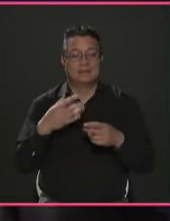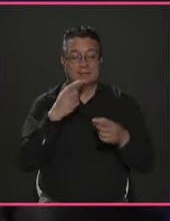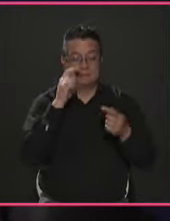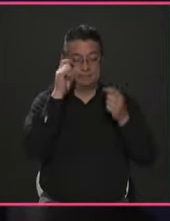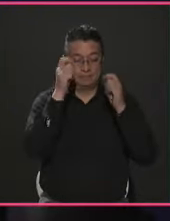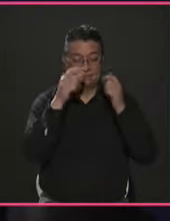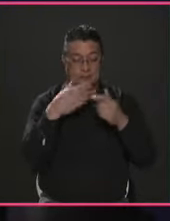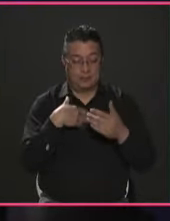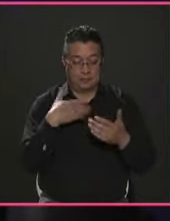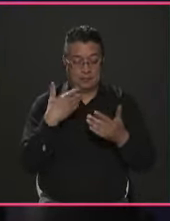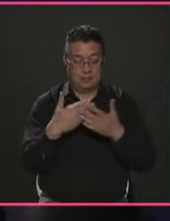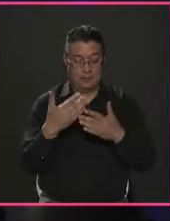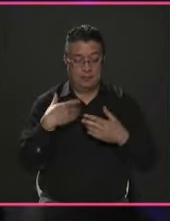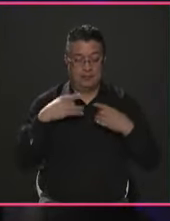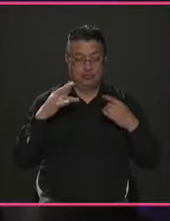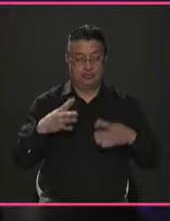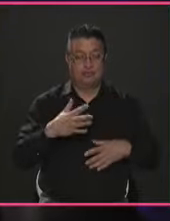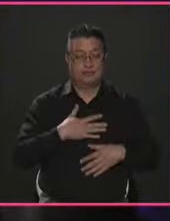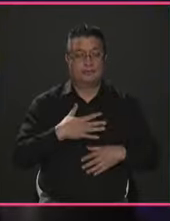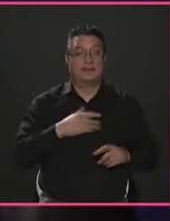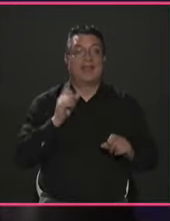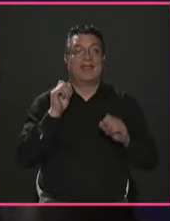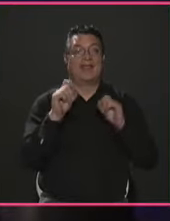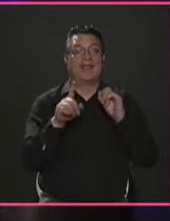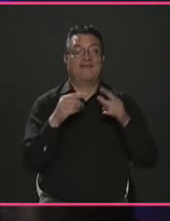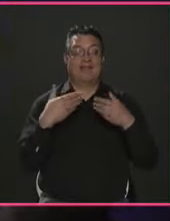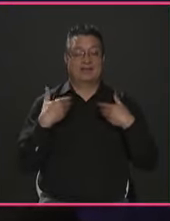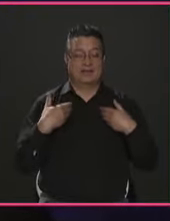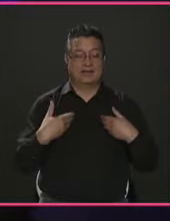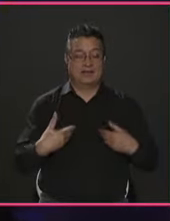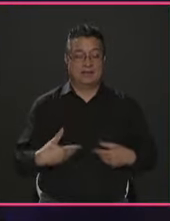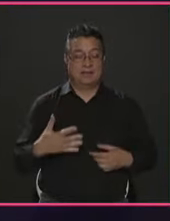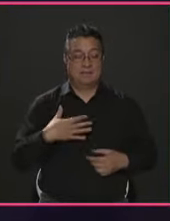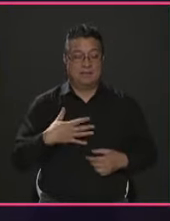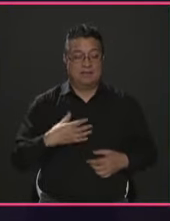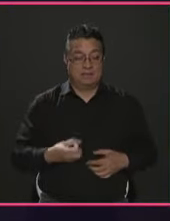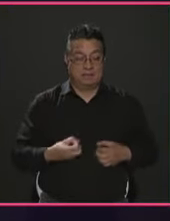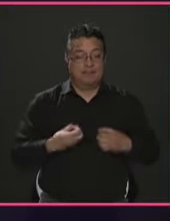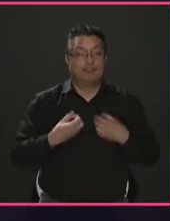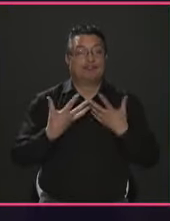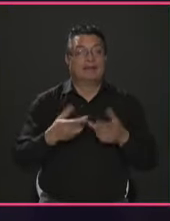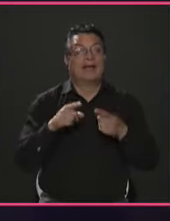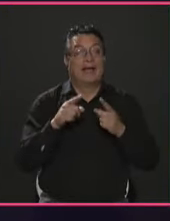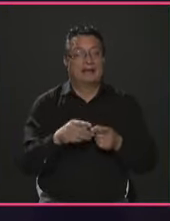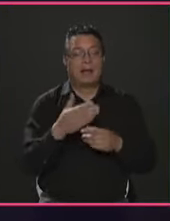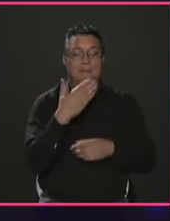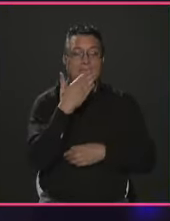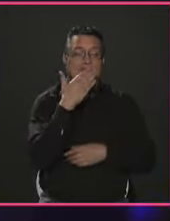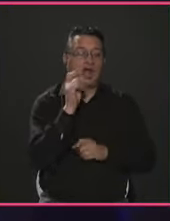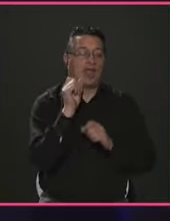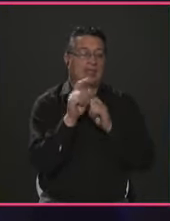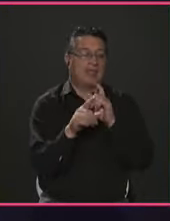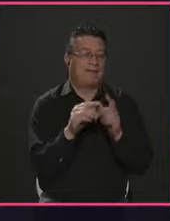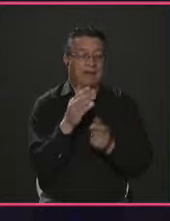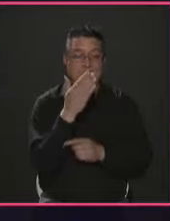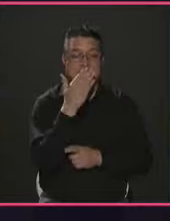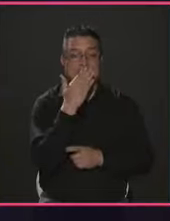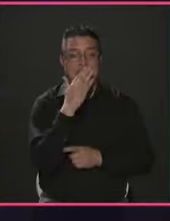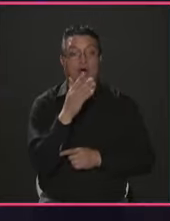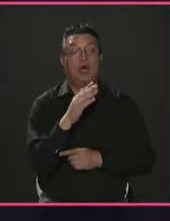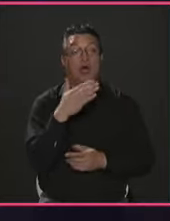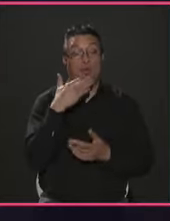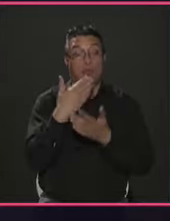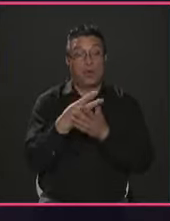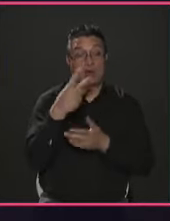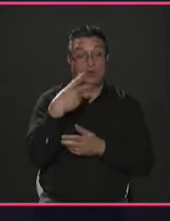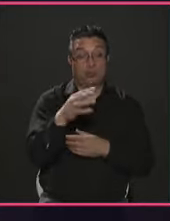con nuestro propio sistema inmune nuestro propio sistema inmune es el que diseña esto es la mejor defensa de todo el planeta es cuando su